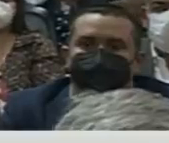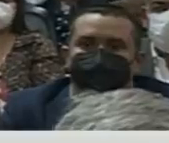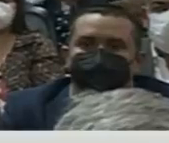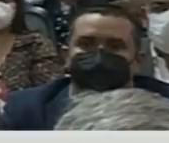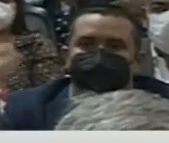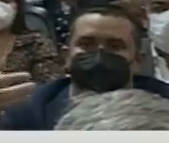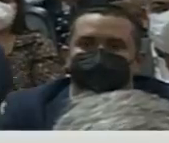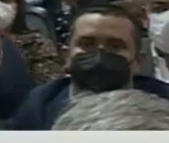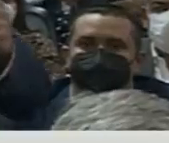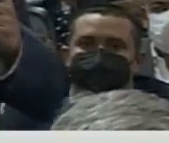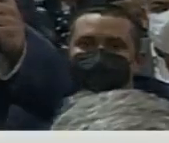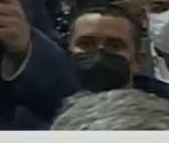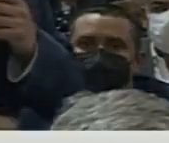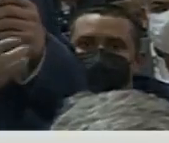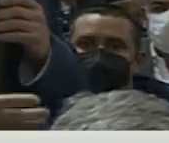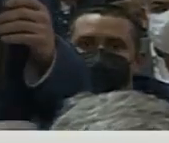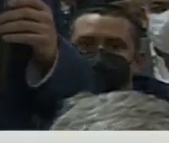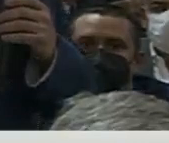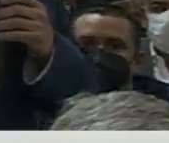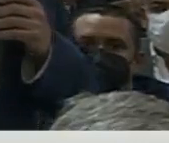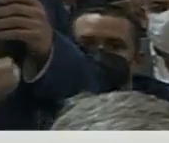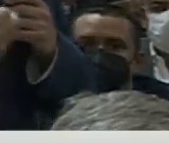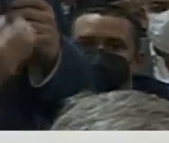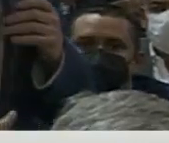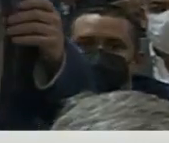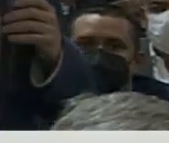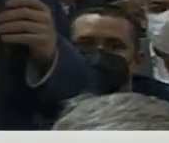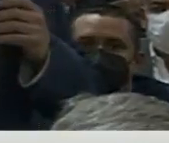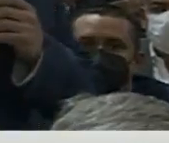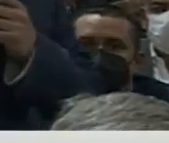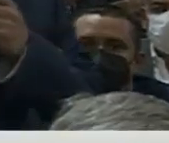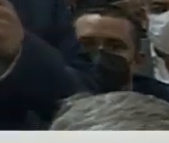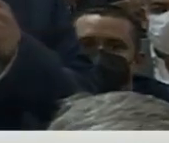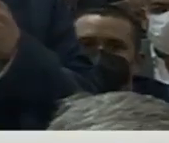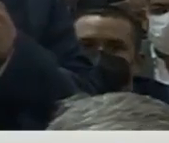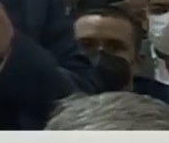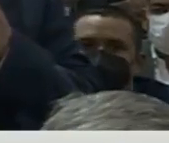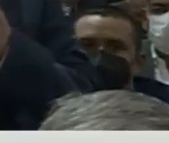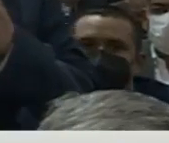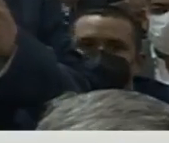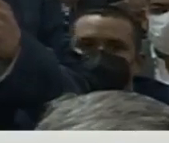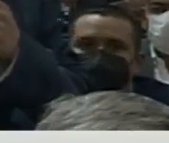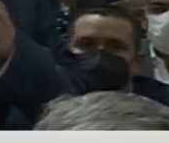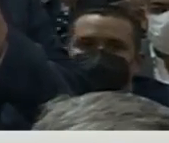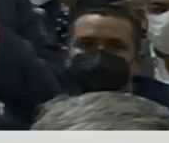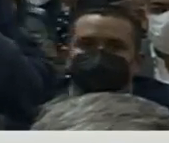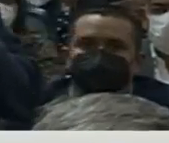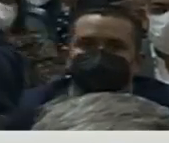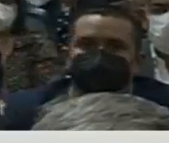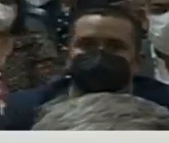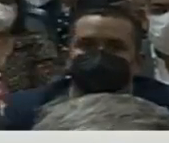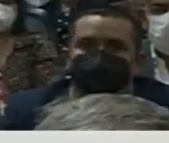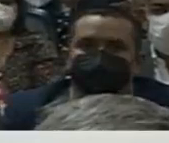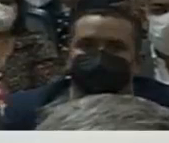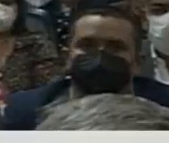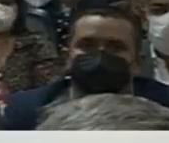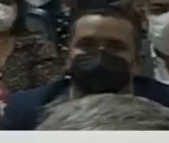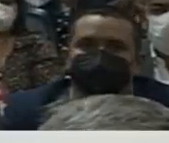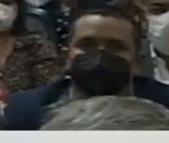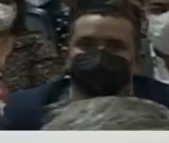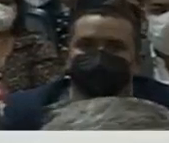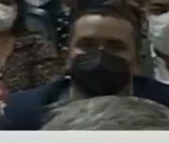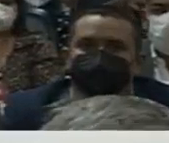unirnos en ese sentimiento de solidaridad y de condolencia, y en nombre de toda esta fracción,